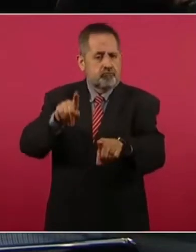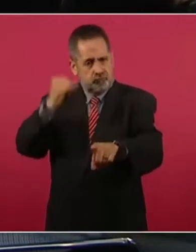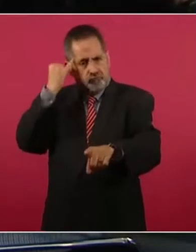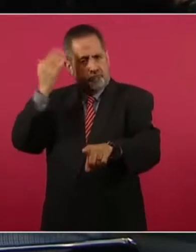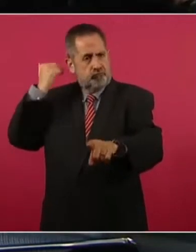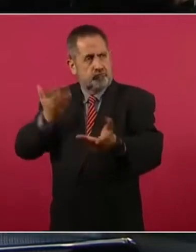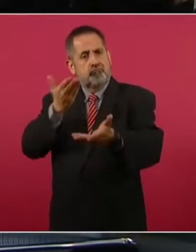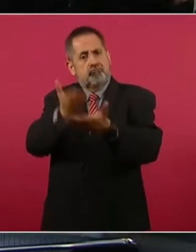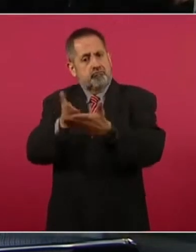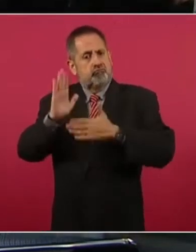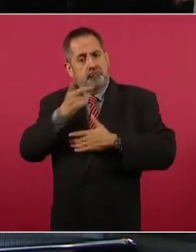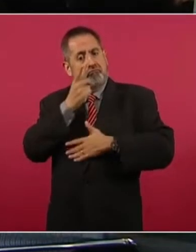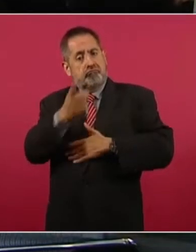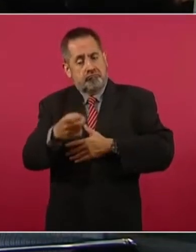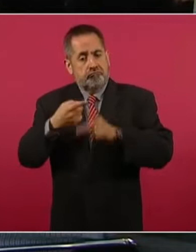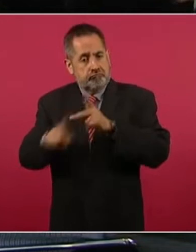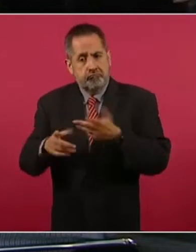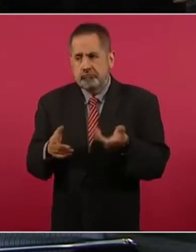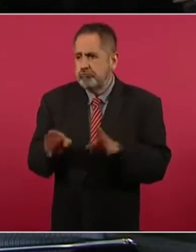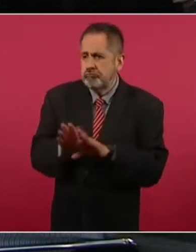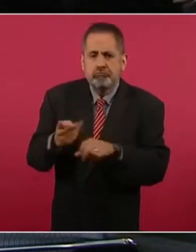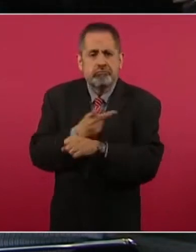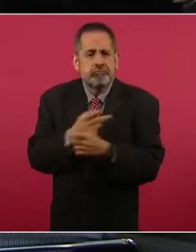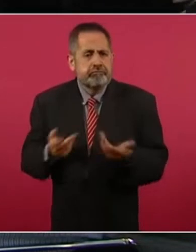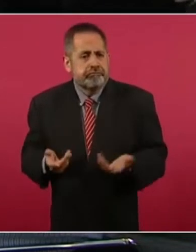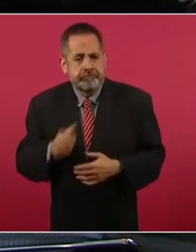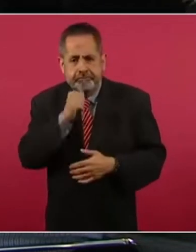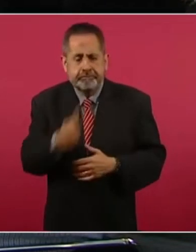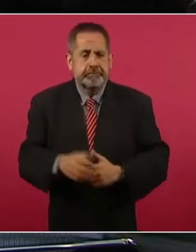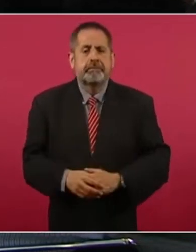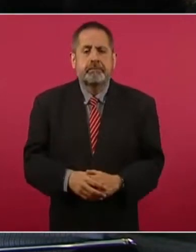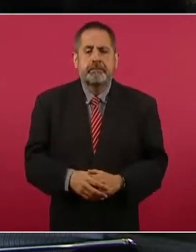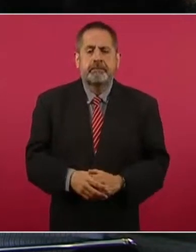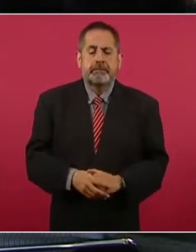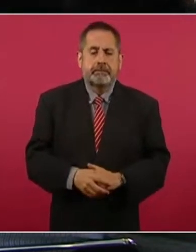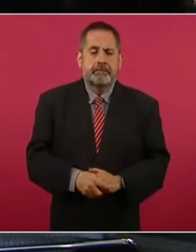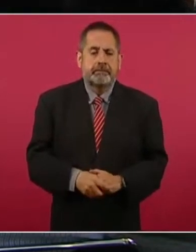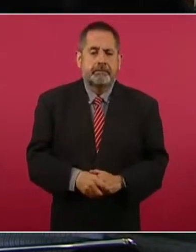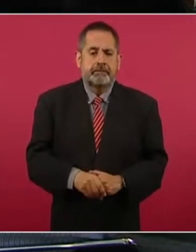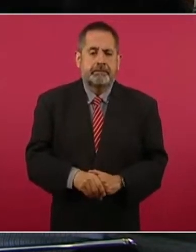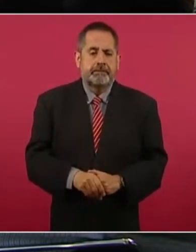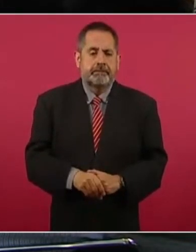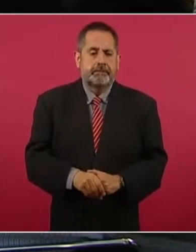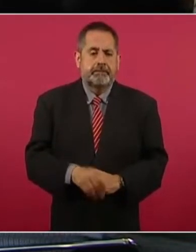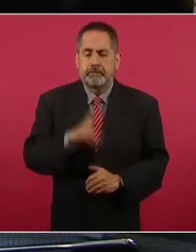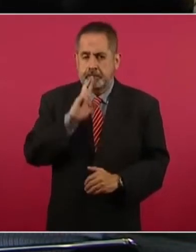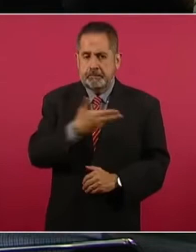propuesto, como se había propuesto al inicio de su administración. Bueno, se está trabajando y